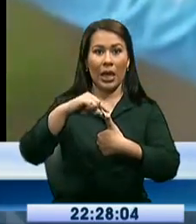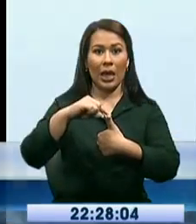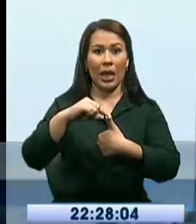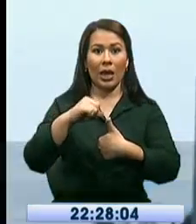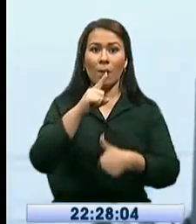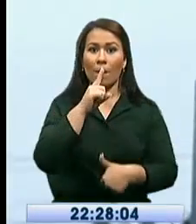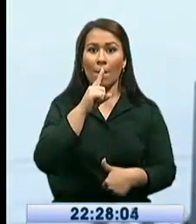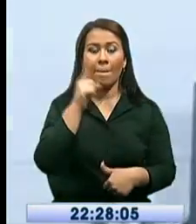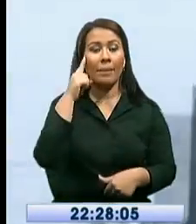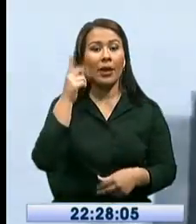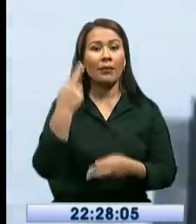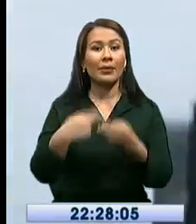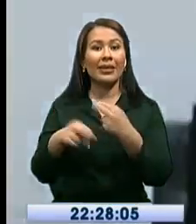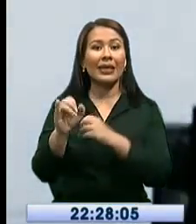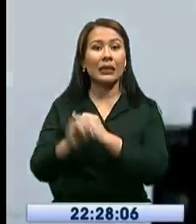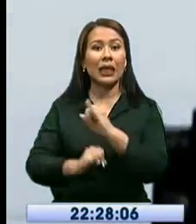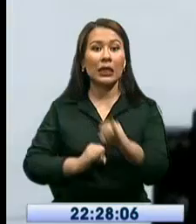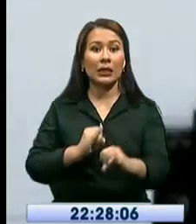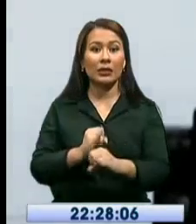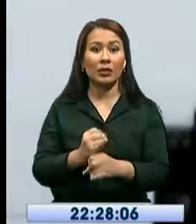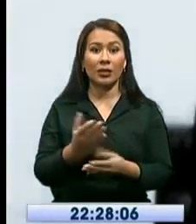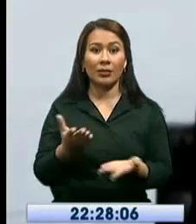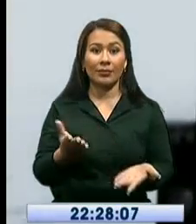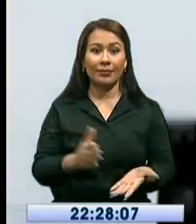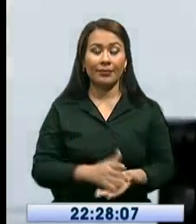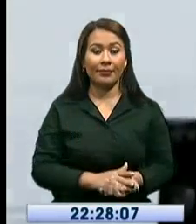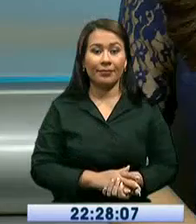internacionales, informó Iván Casamen.